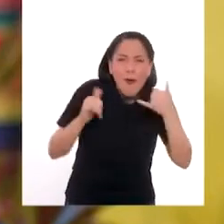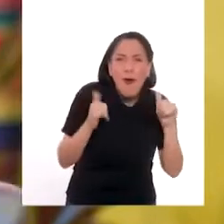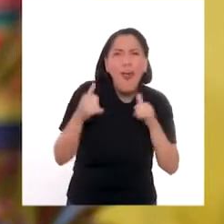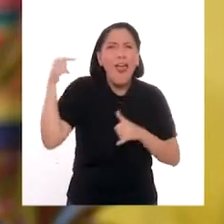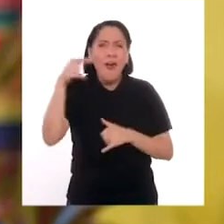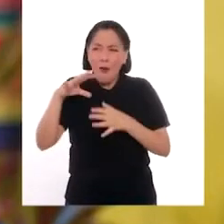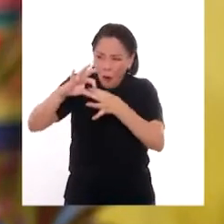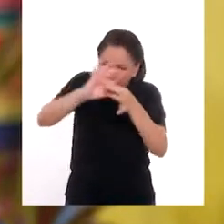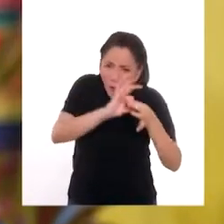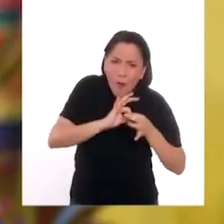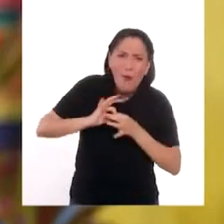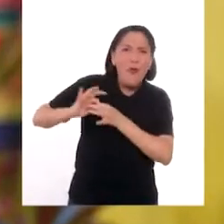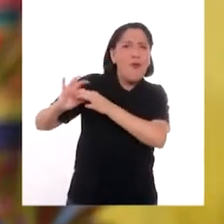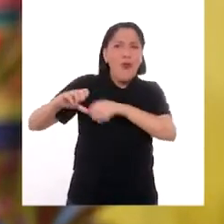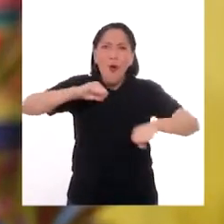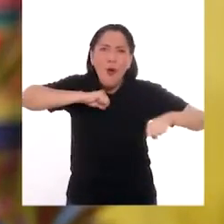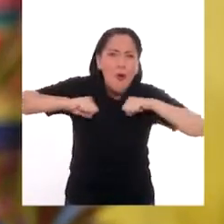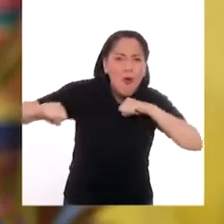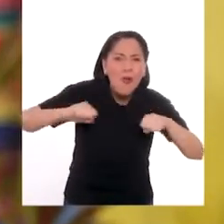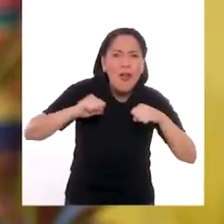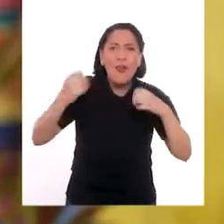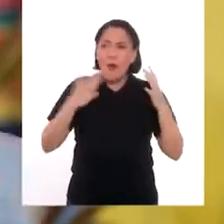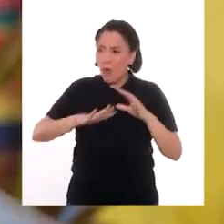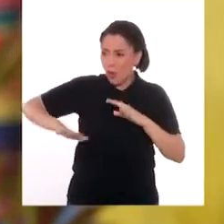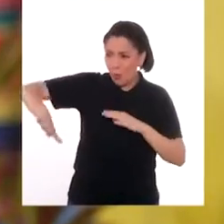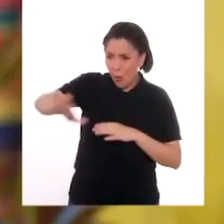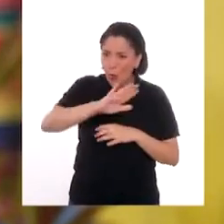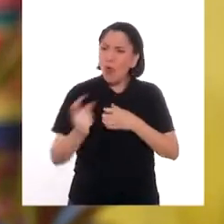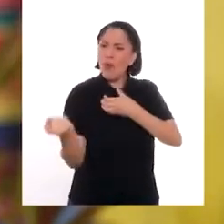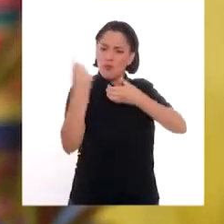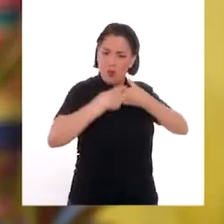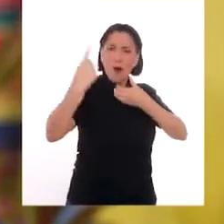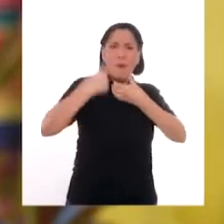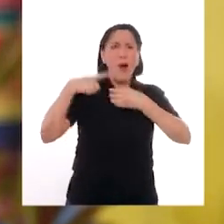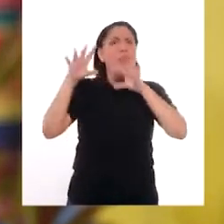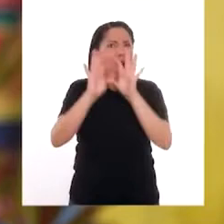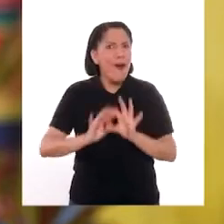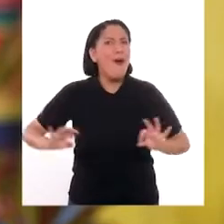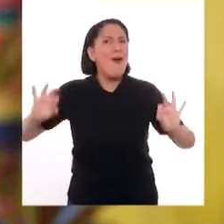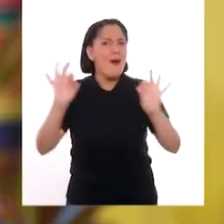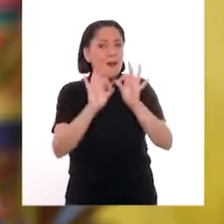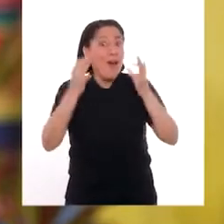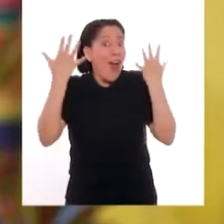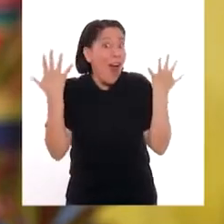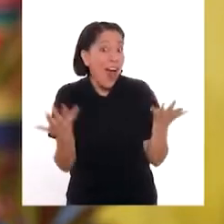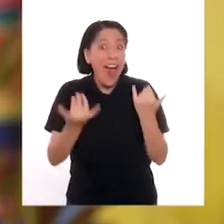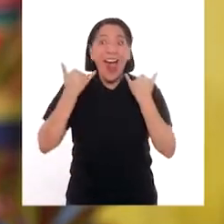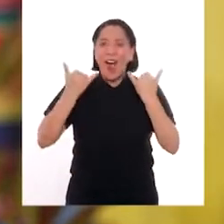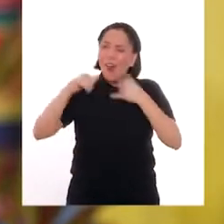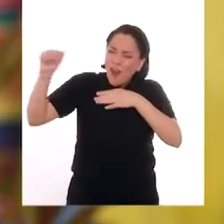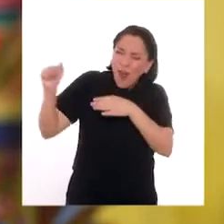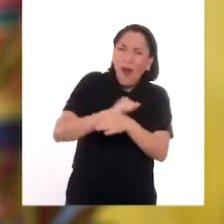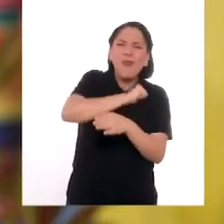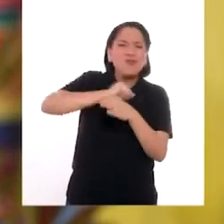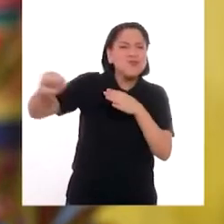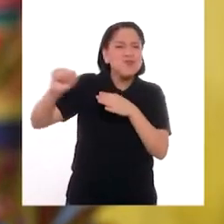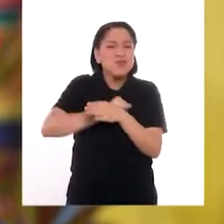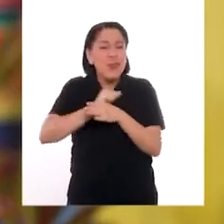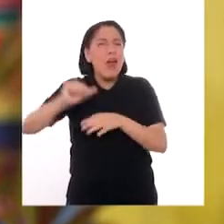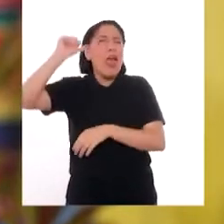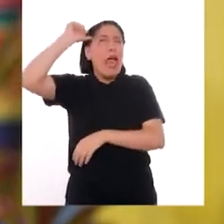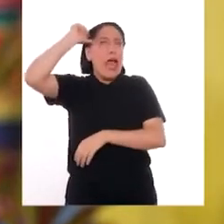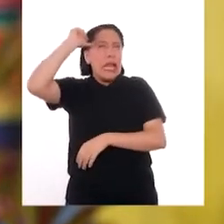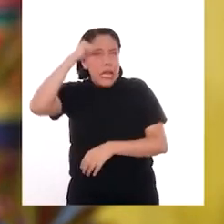y a unirnos en una actividad donde nuestra participación es importante. Ahora vamos a ensayar la